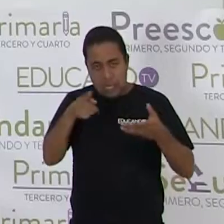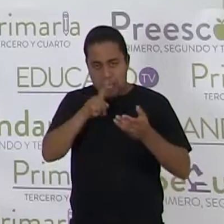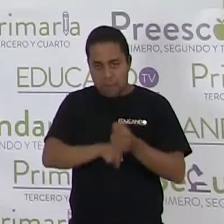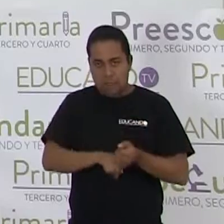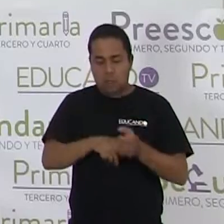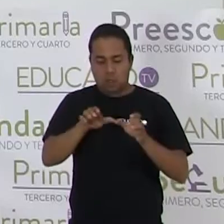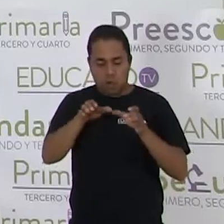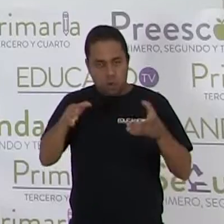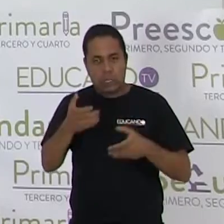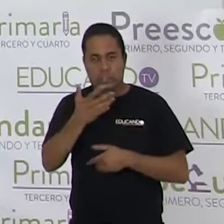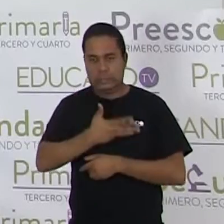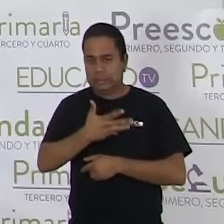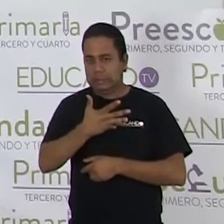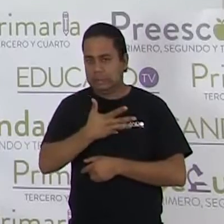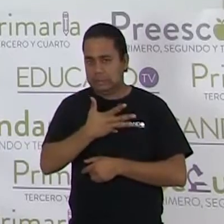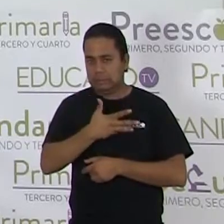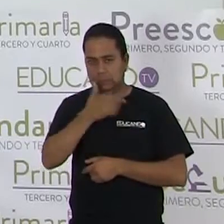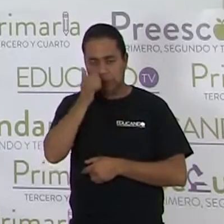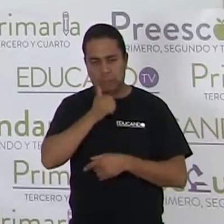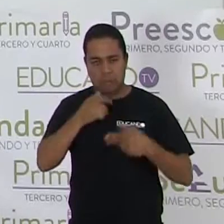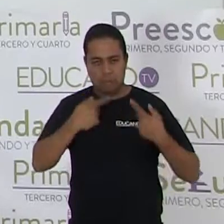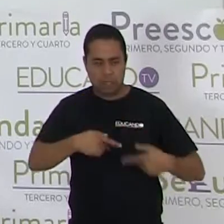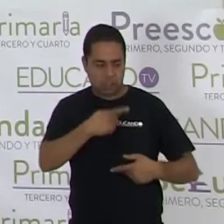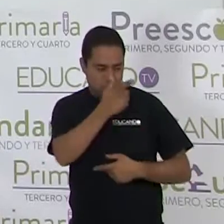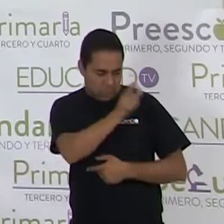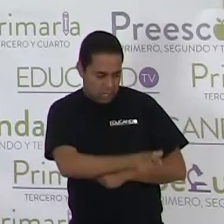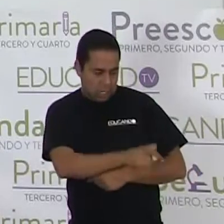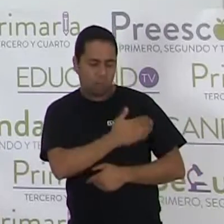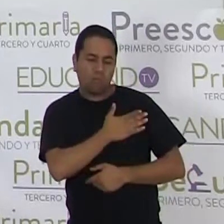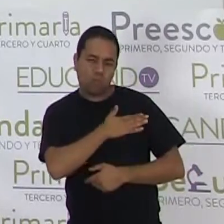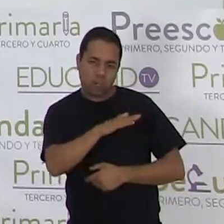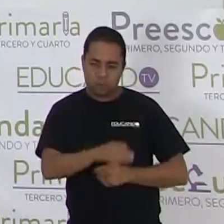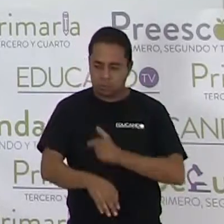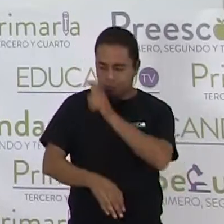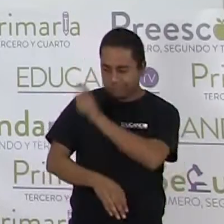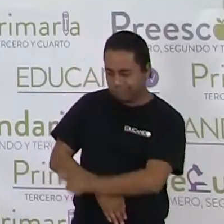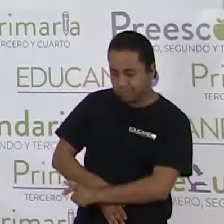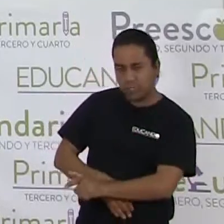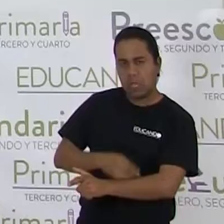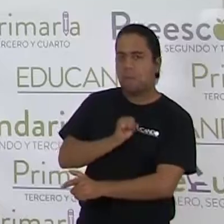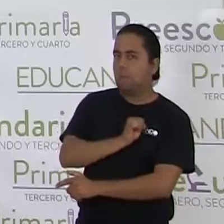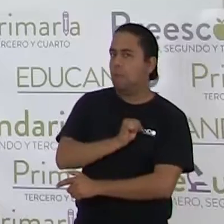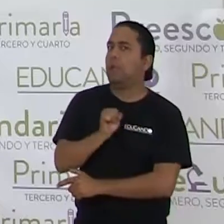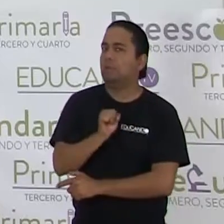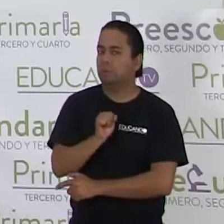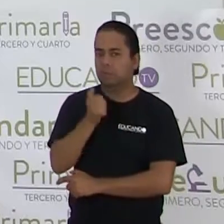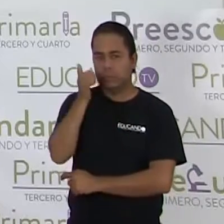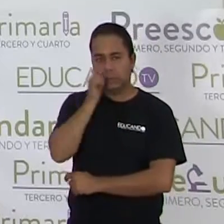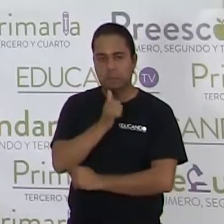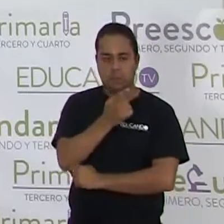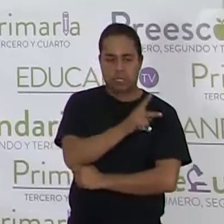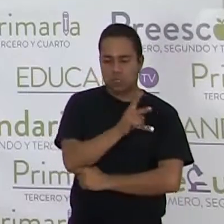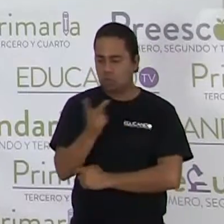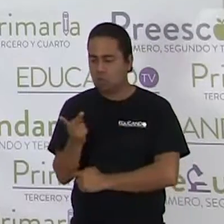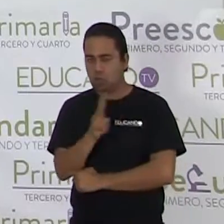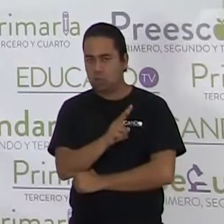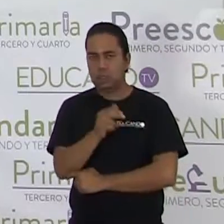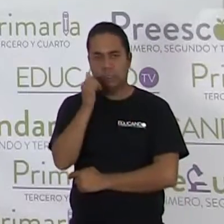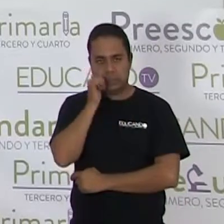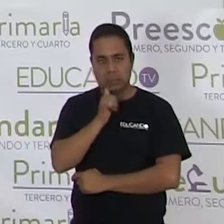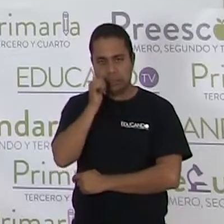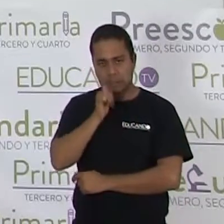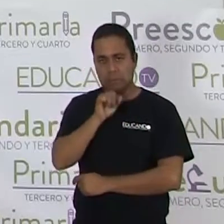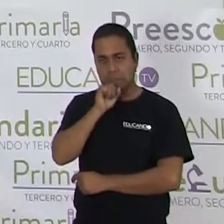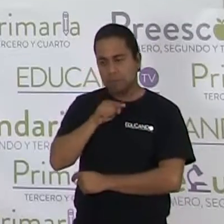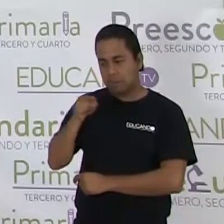bueno y un malo, ¿verdad? Sí, pero ese personaje que es malo tiene un nombre